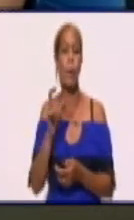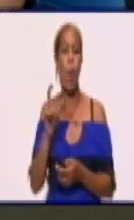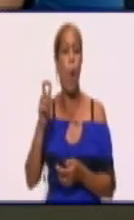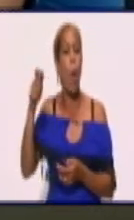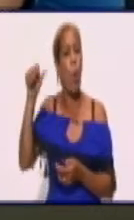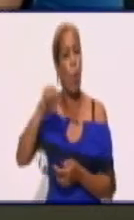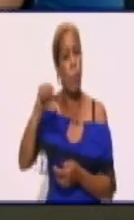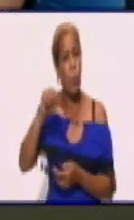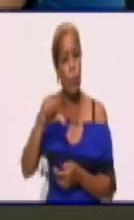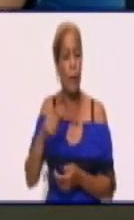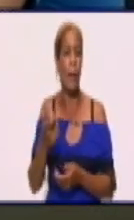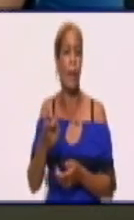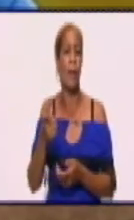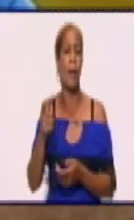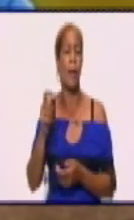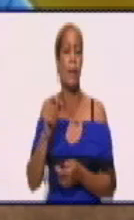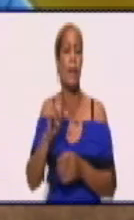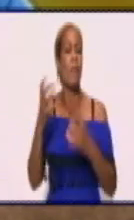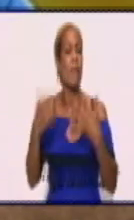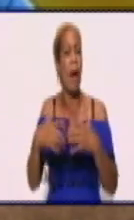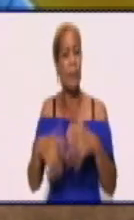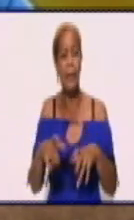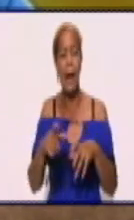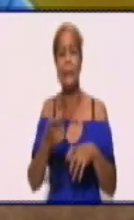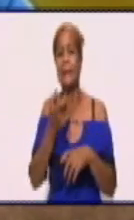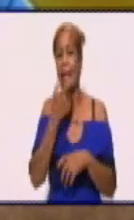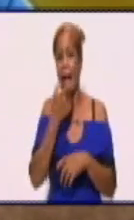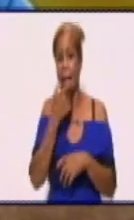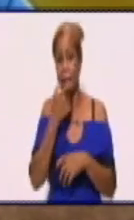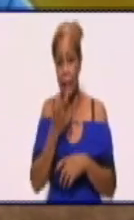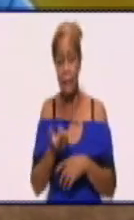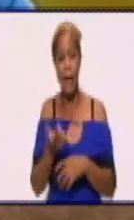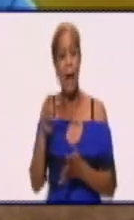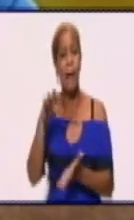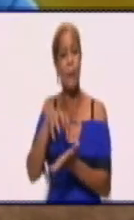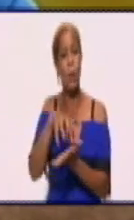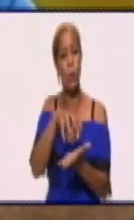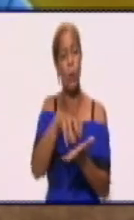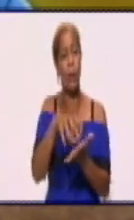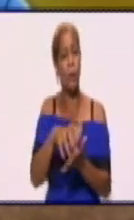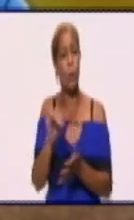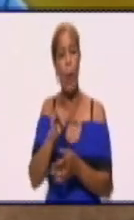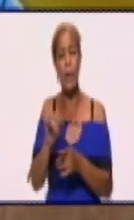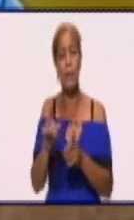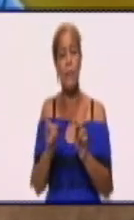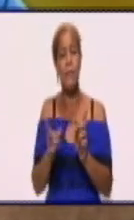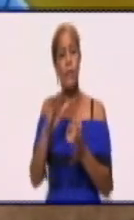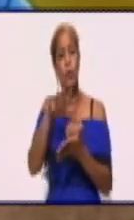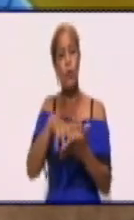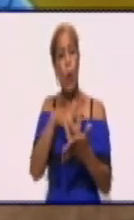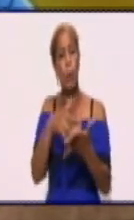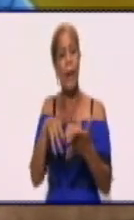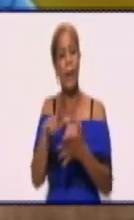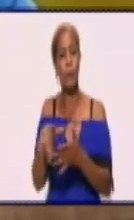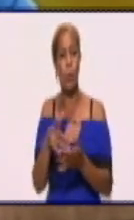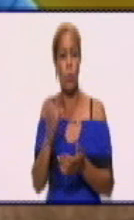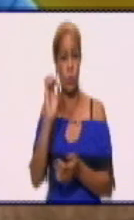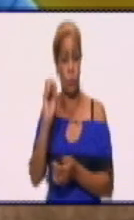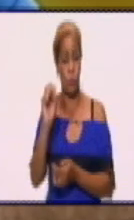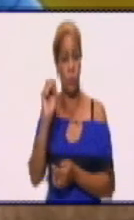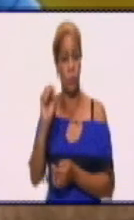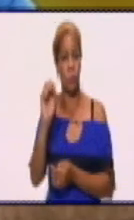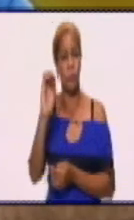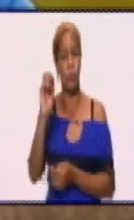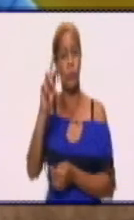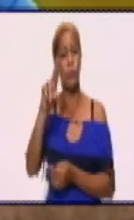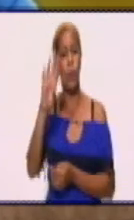y también las unidades, las fábricas de galletas, las unidades de las fábricas de sorbeto y galleta dulce que tenemos nosotros hoy en